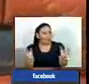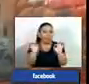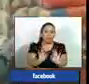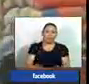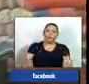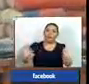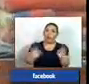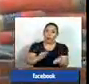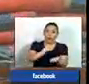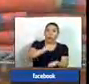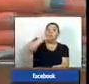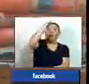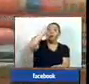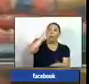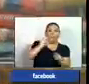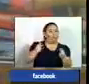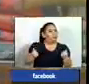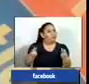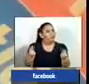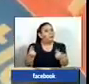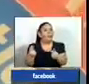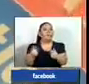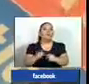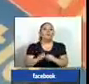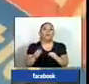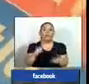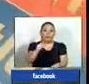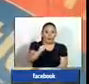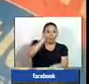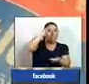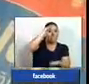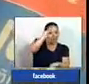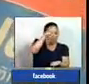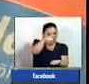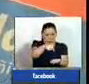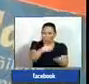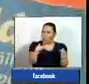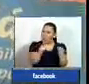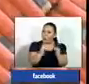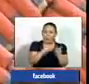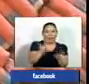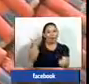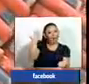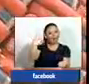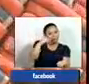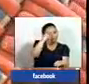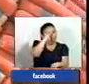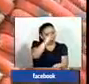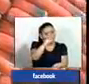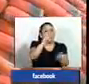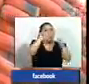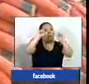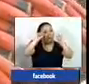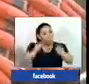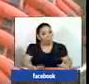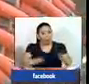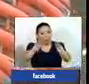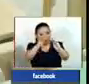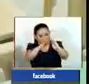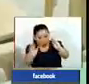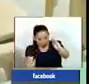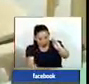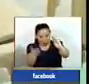el rendimiento del producto? ¿Qué significa eso? Con la misma cantidad del producto podemos repellar más pared.